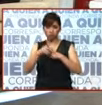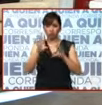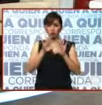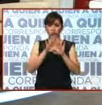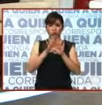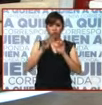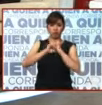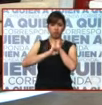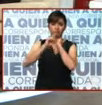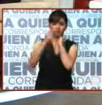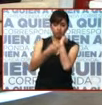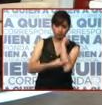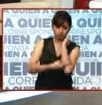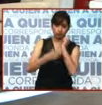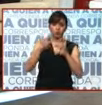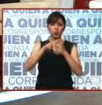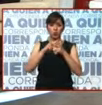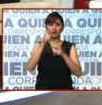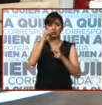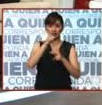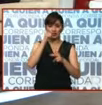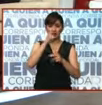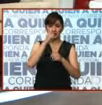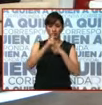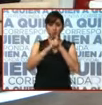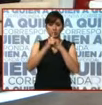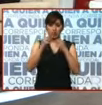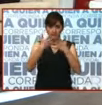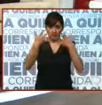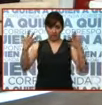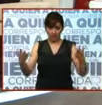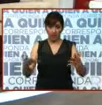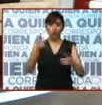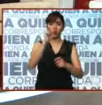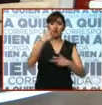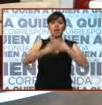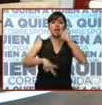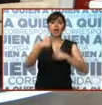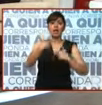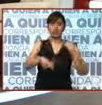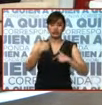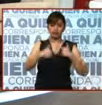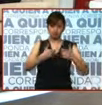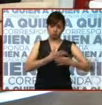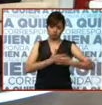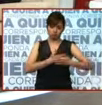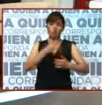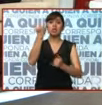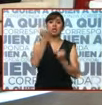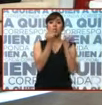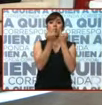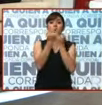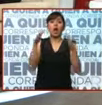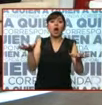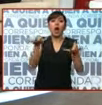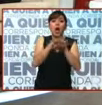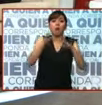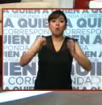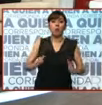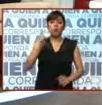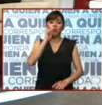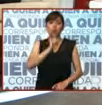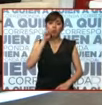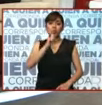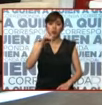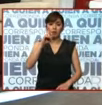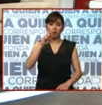nos embarazamos, con cada embarazo se incrementa el riesgo, cuando damos lactancia y la menopausia es un disparador importantísimo, ¿no? Que incrementa este